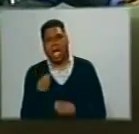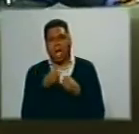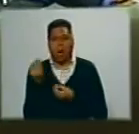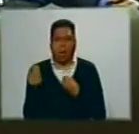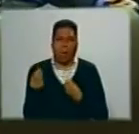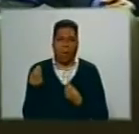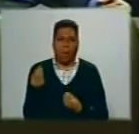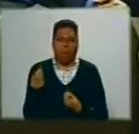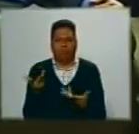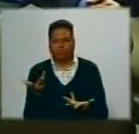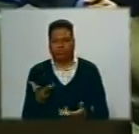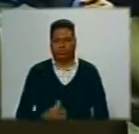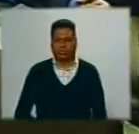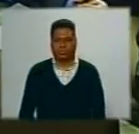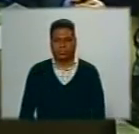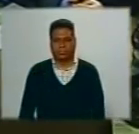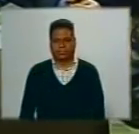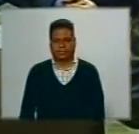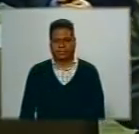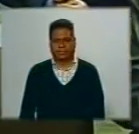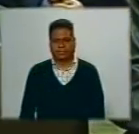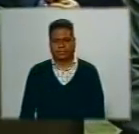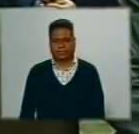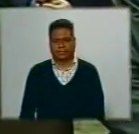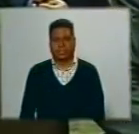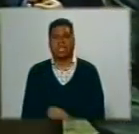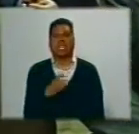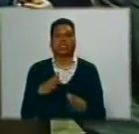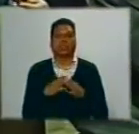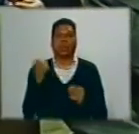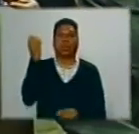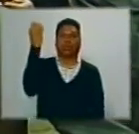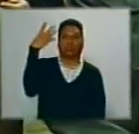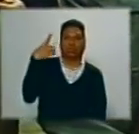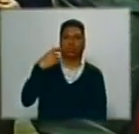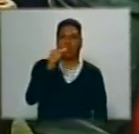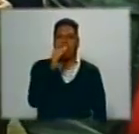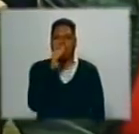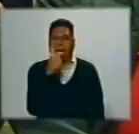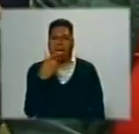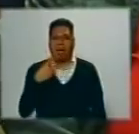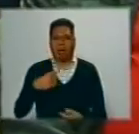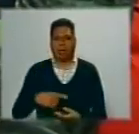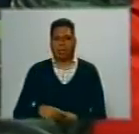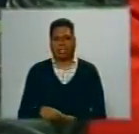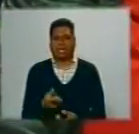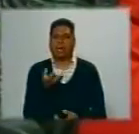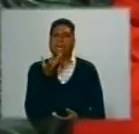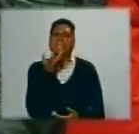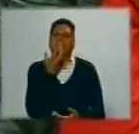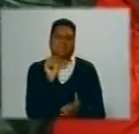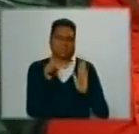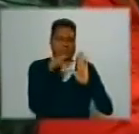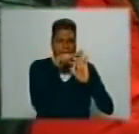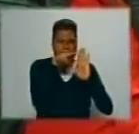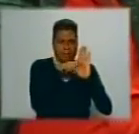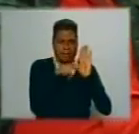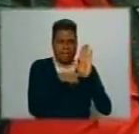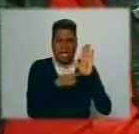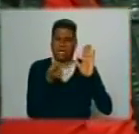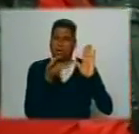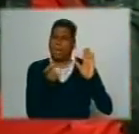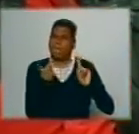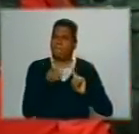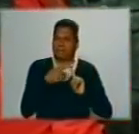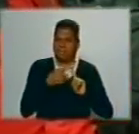tipo de bienes, de servicios, de productos que no están dentro de los priorizados por el Ejecutivo